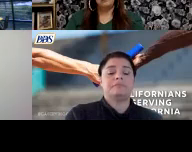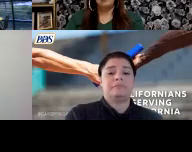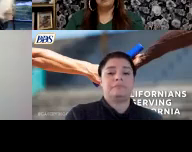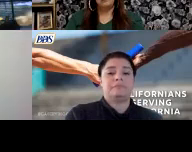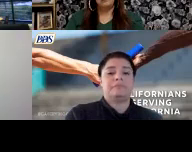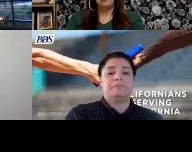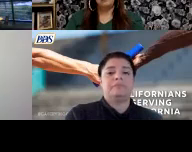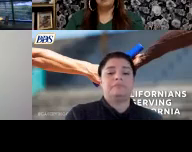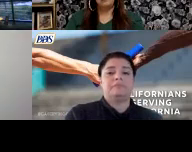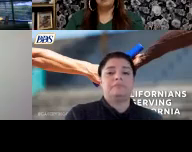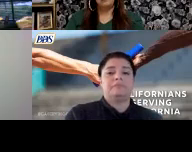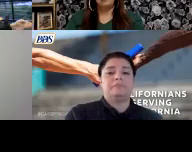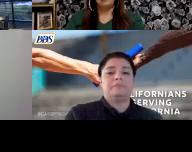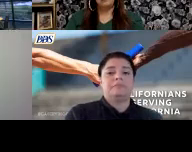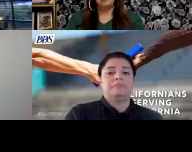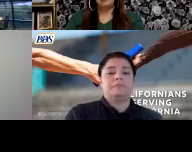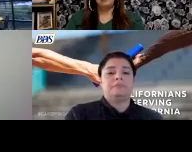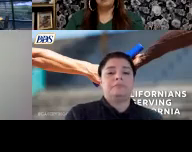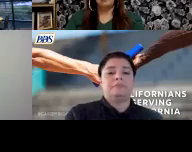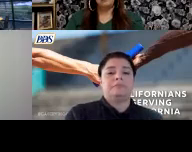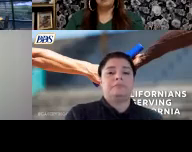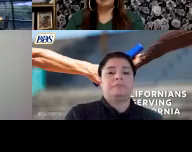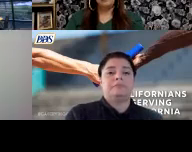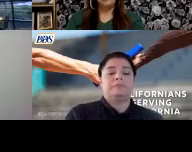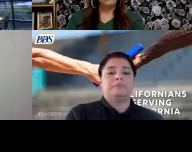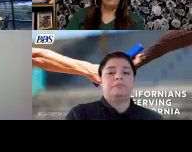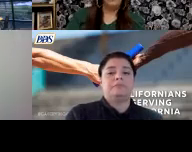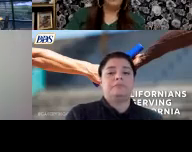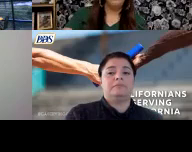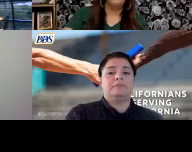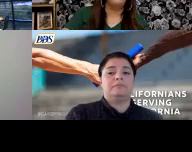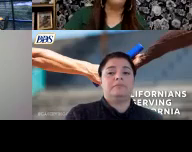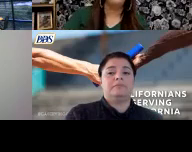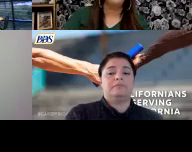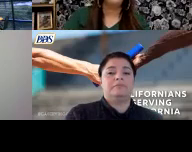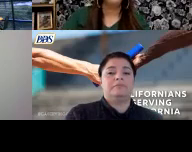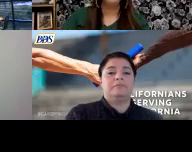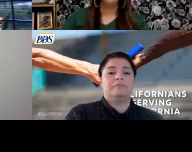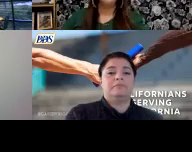comenzar el entrenamiento después con el centro regional